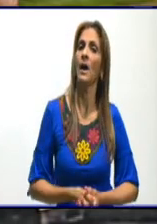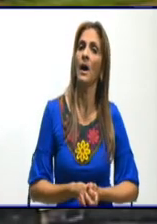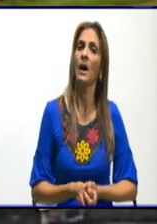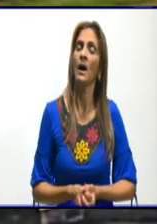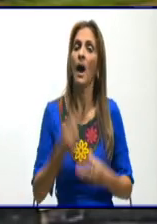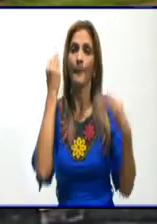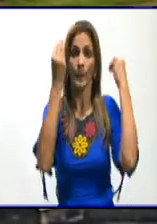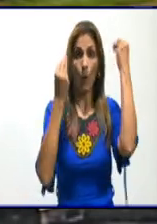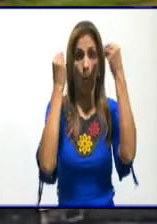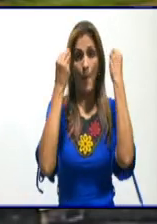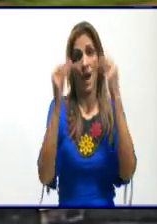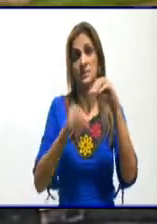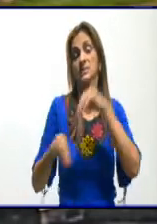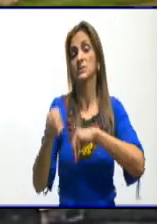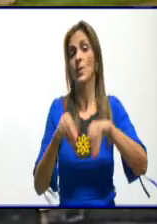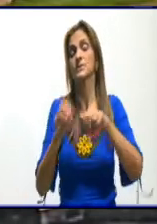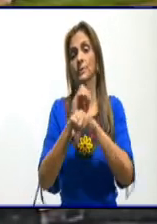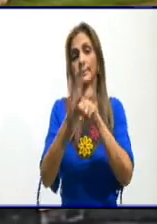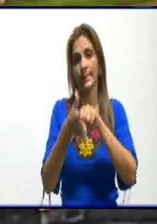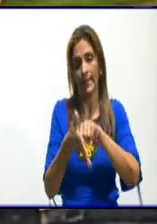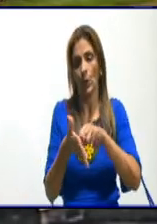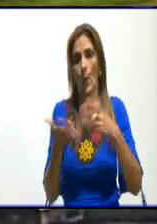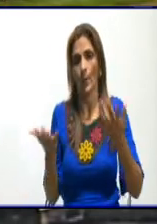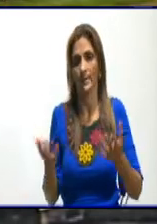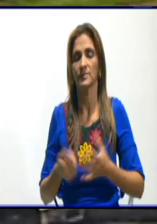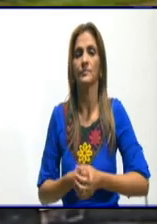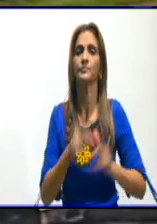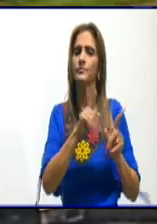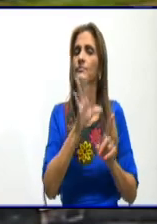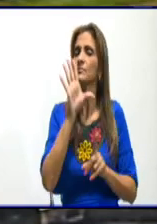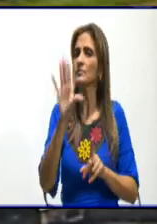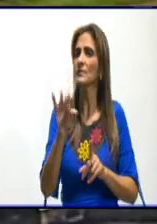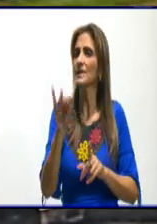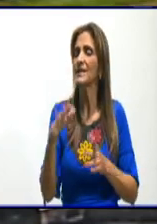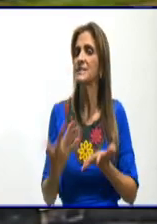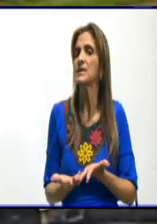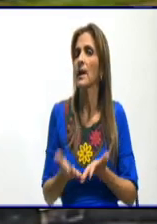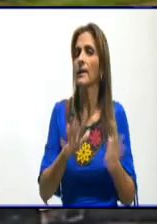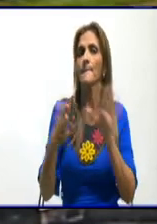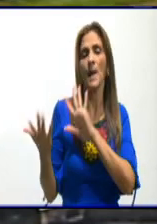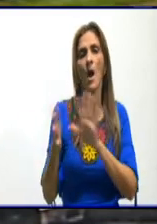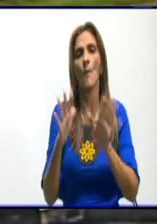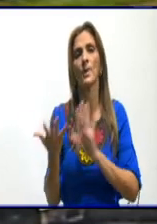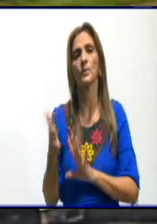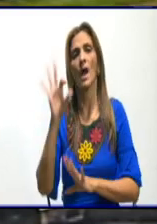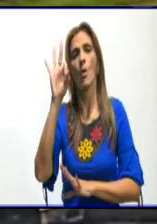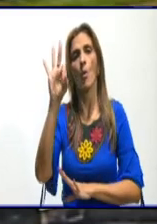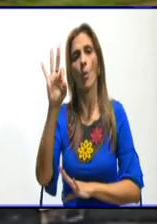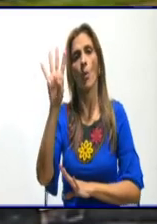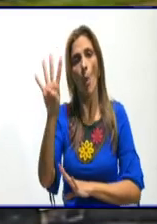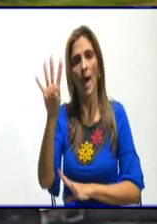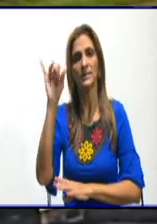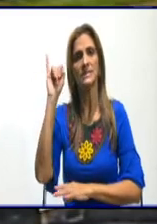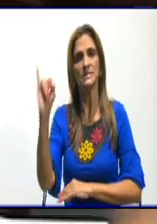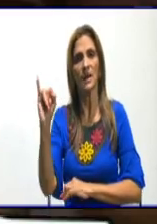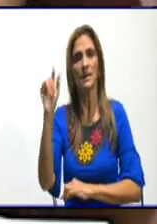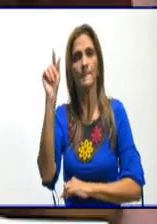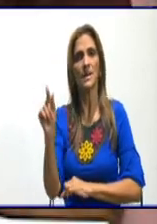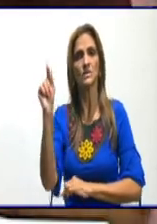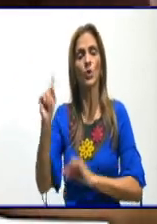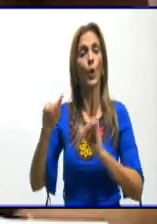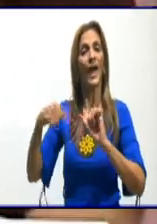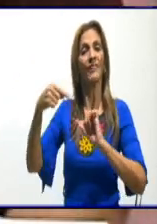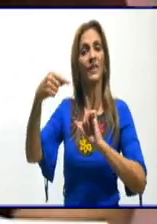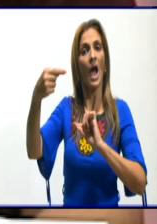a preocupar la situación epidemiológica, voy a llamarlo así, sí, el promedio eran unos 46 casos diarios, promedio. Sí. En